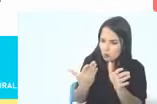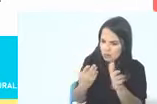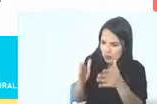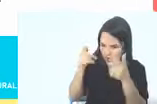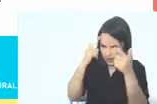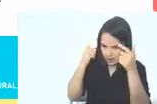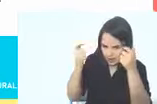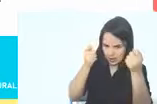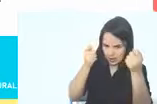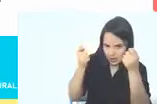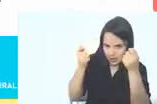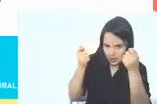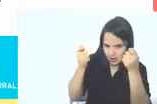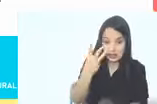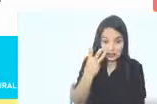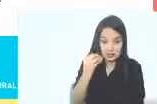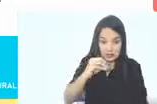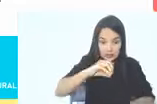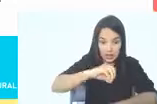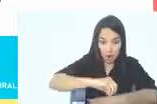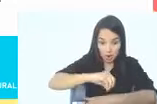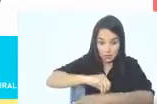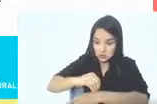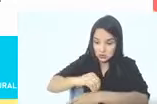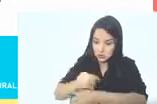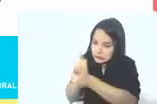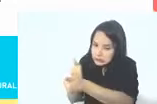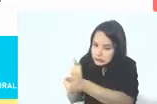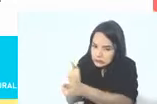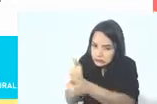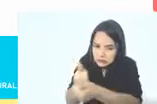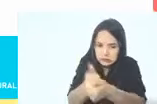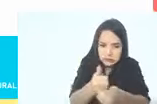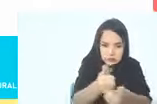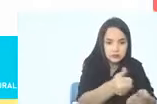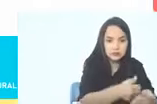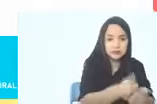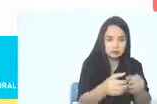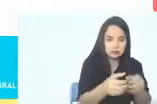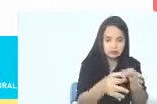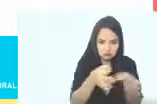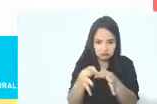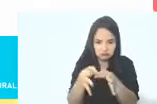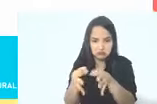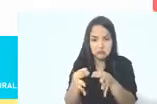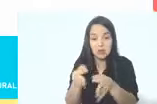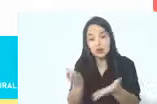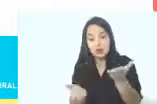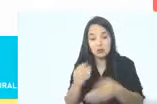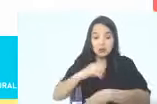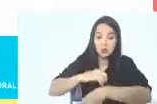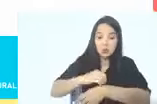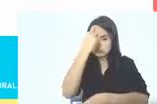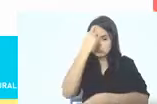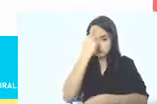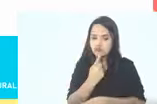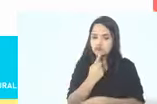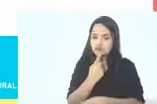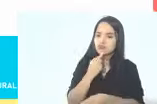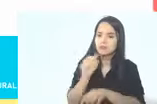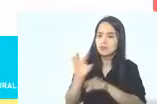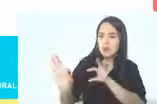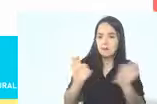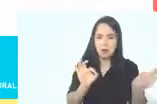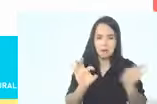y gestión cultural. A veces no sabemos cómo funcionan las dinámicas financieras y contables de los proyectos culturales. Y ahí